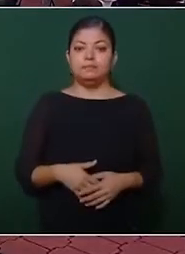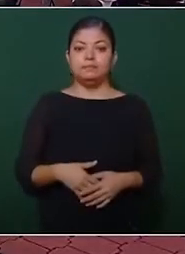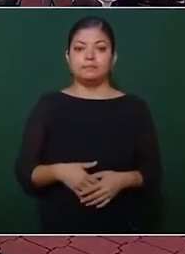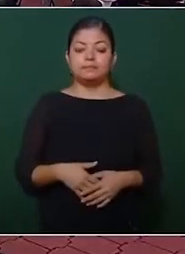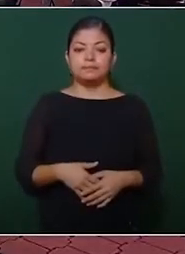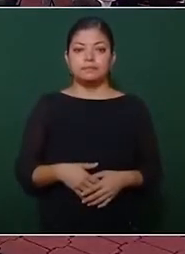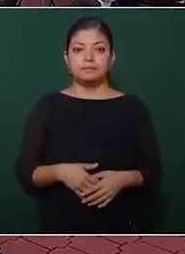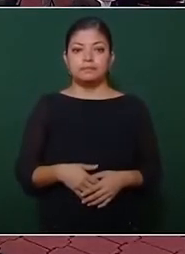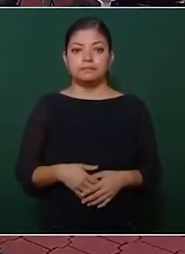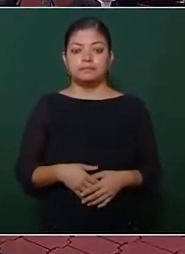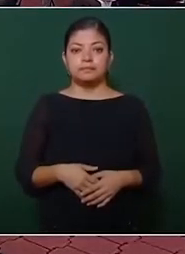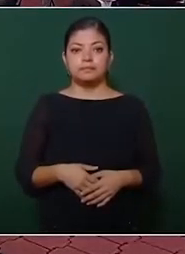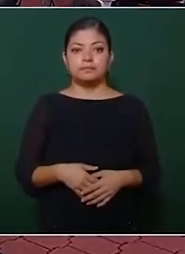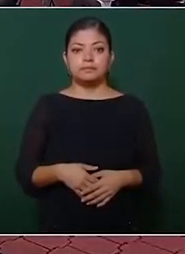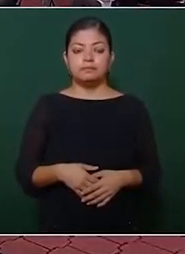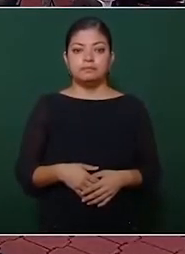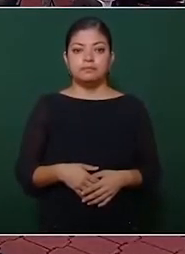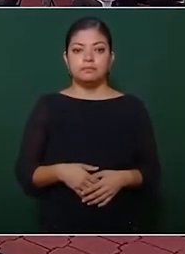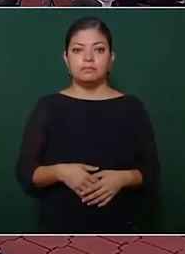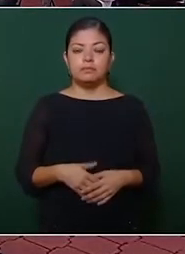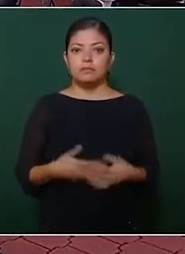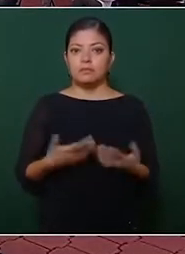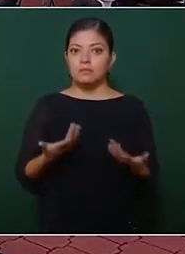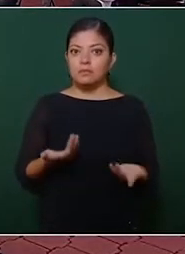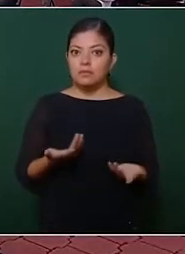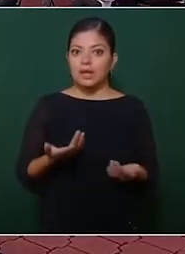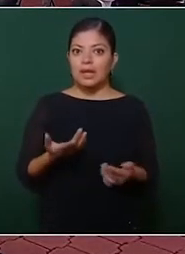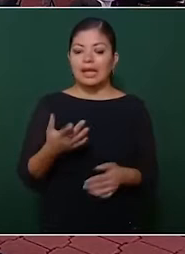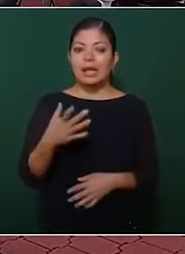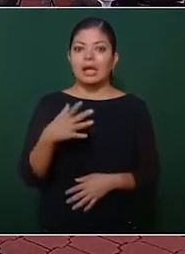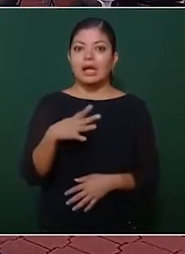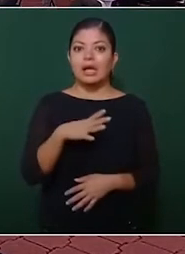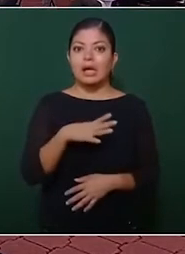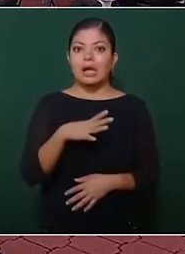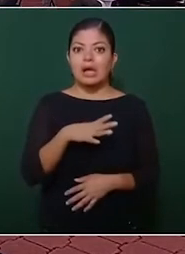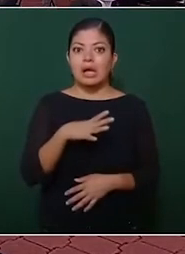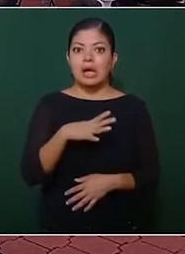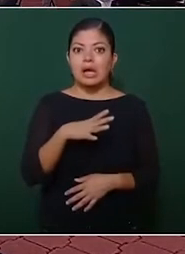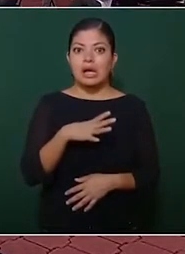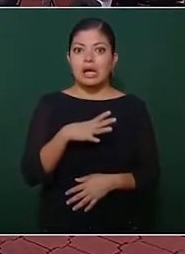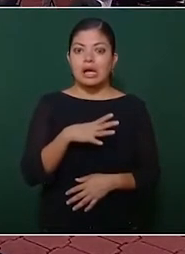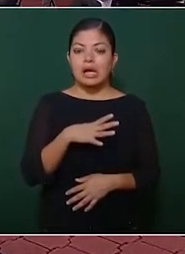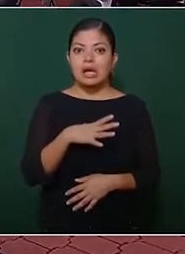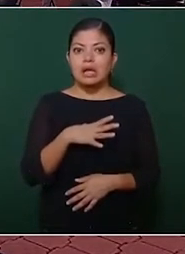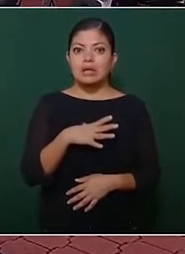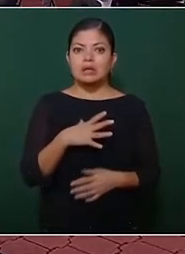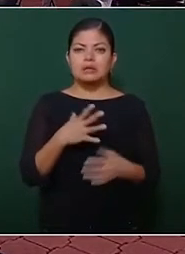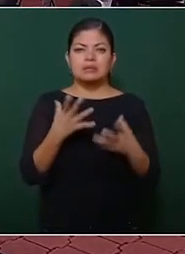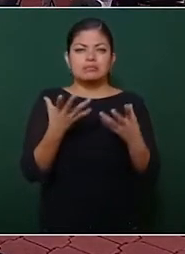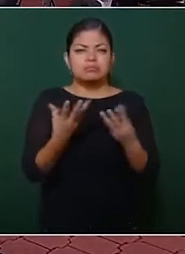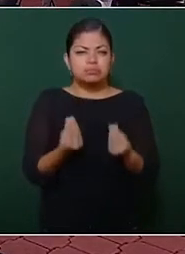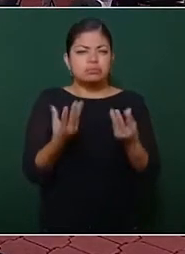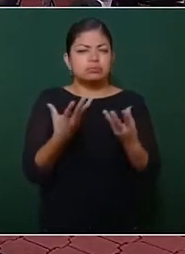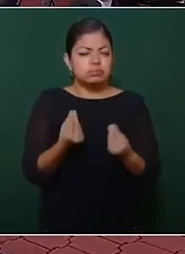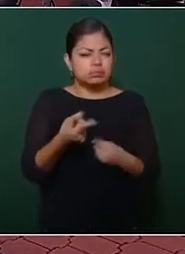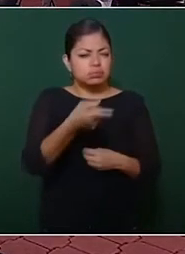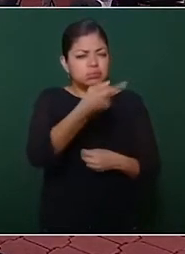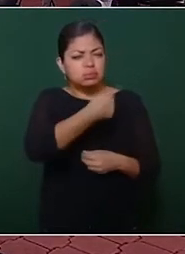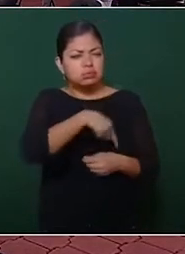es que haya tanto traidor a la patria